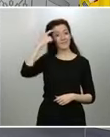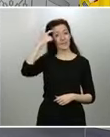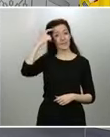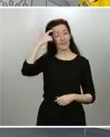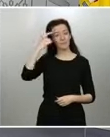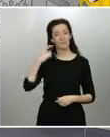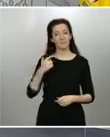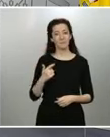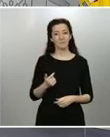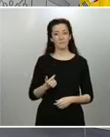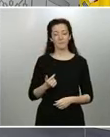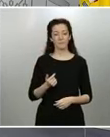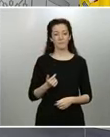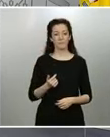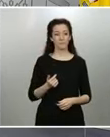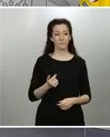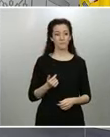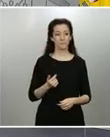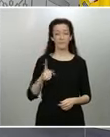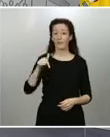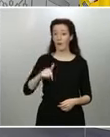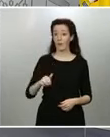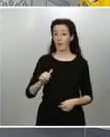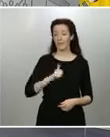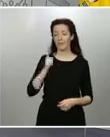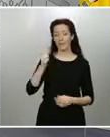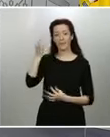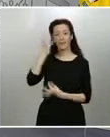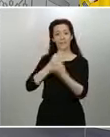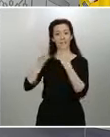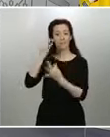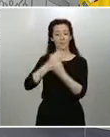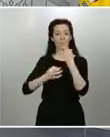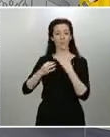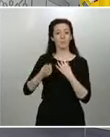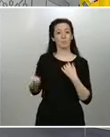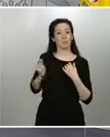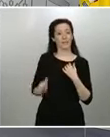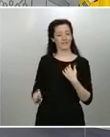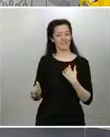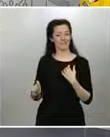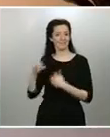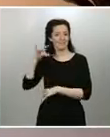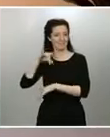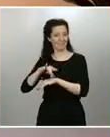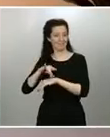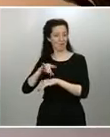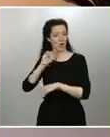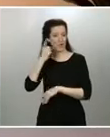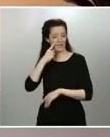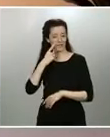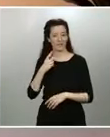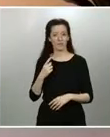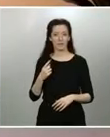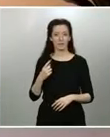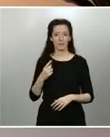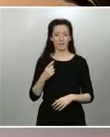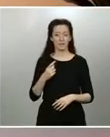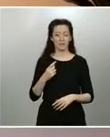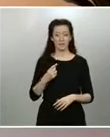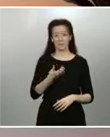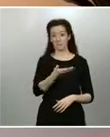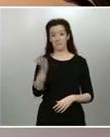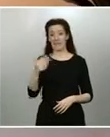dado a conocer los datos de sanitarios contagiados que casi cuadruplican los de nuevos casos en la población general y quería saber